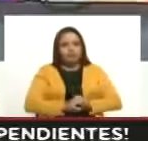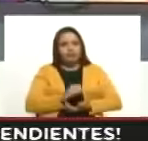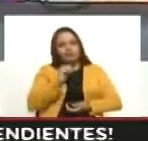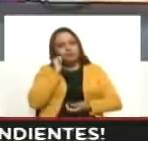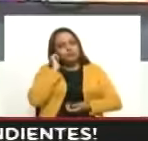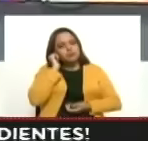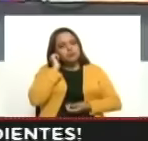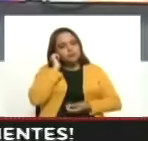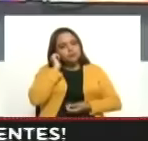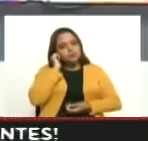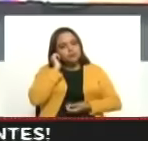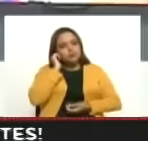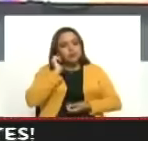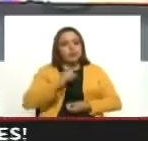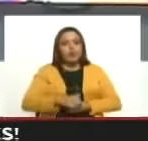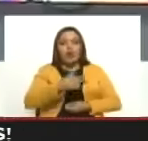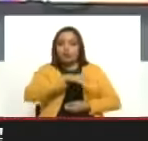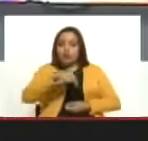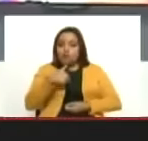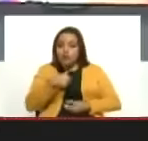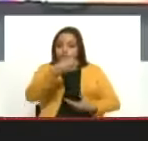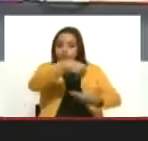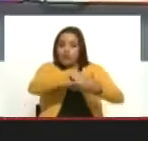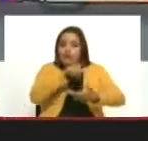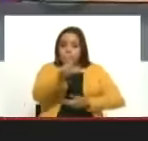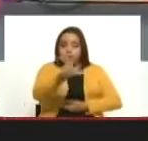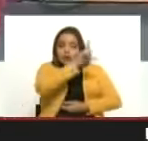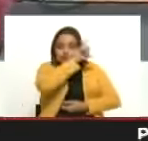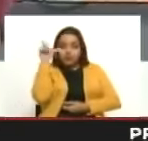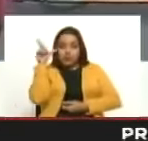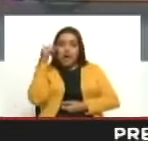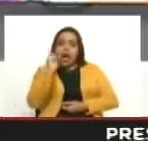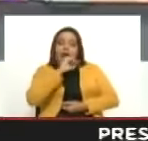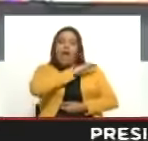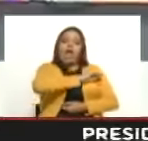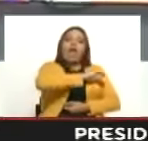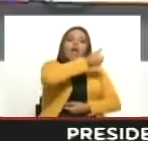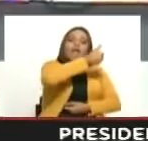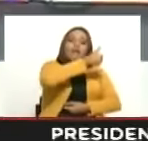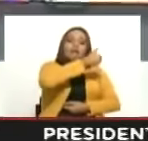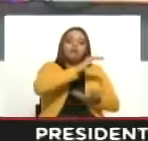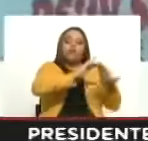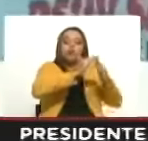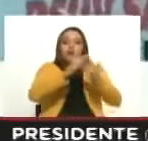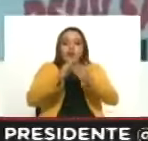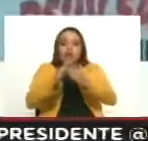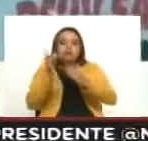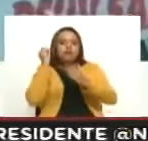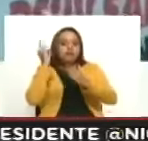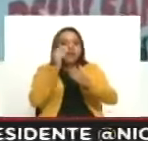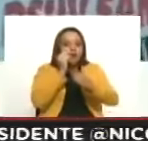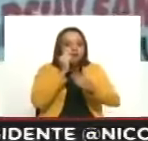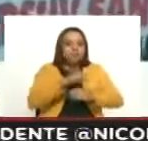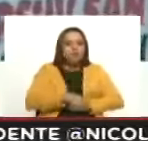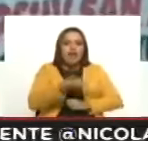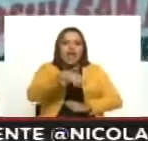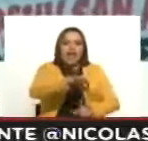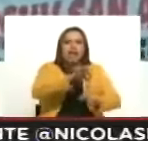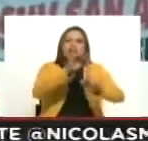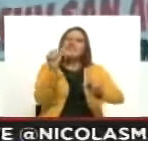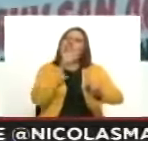Nosotros tenemos en nuestra estructura del partido a unos jefes y jefas de comunidad recién electos. ¿Quién los eligió?